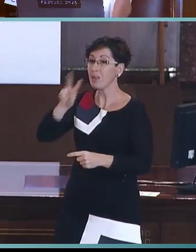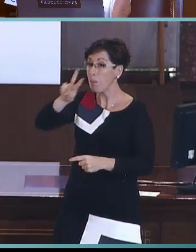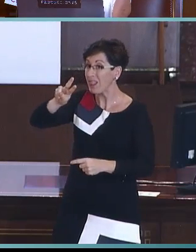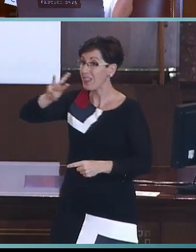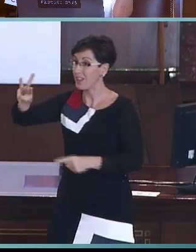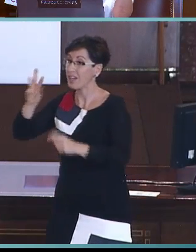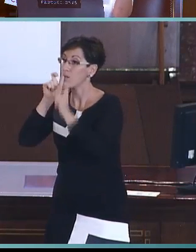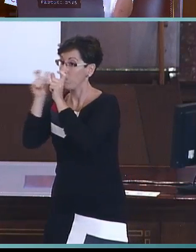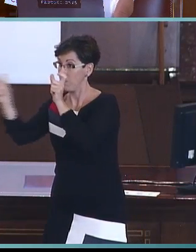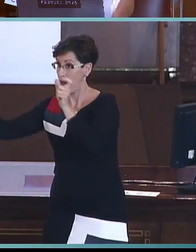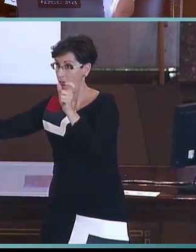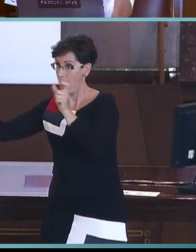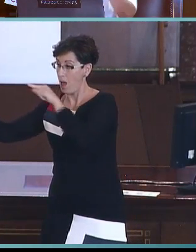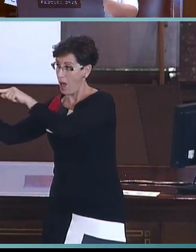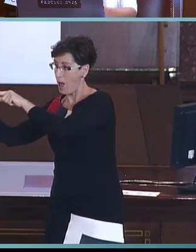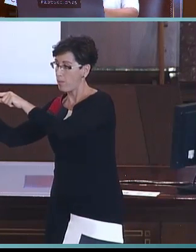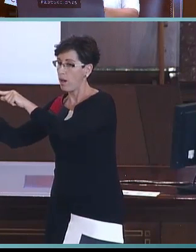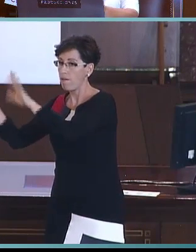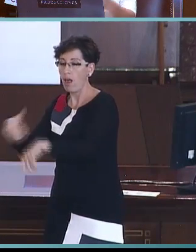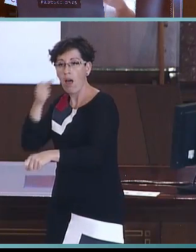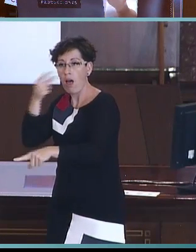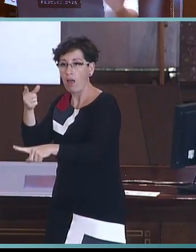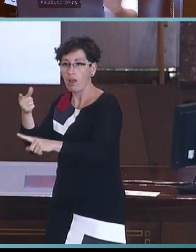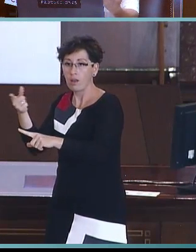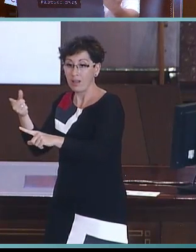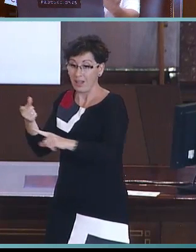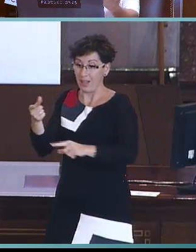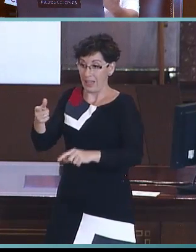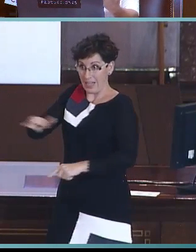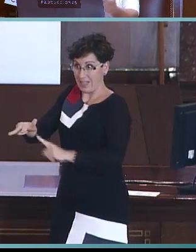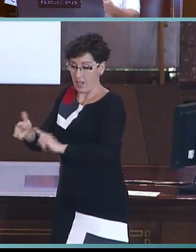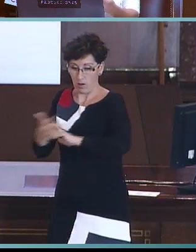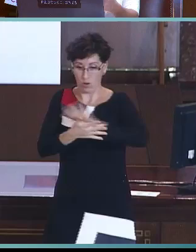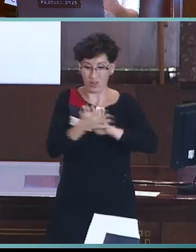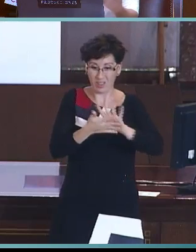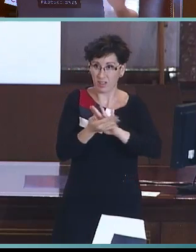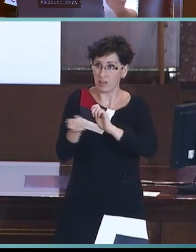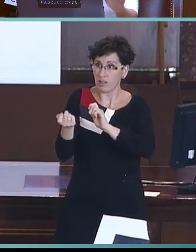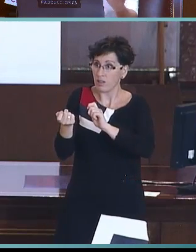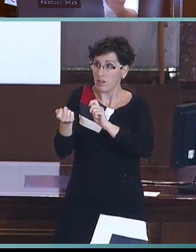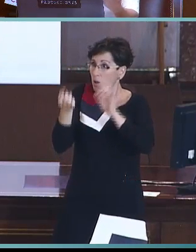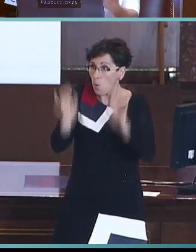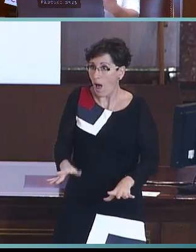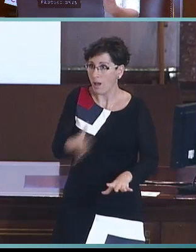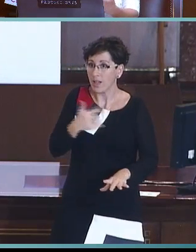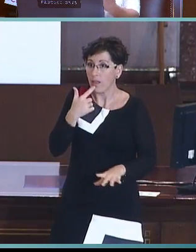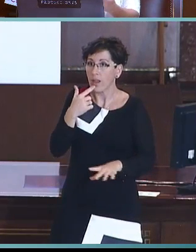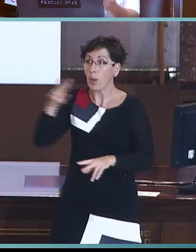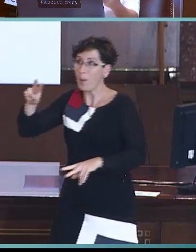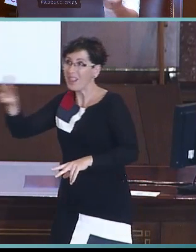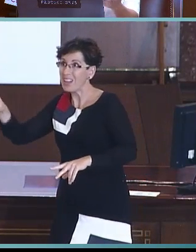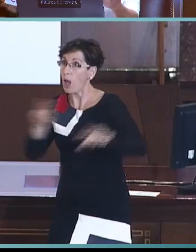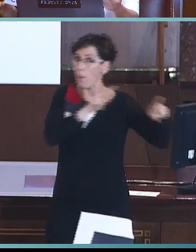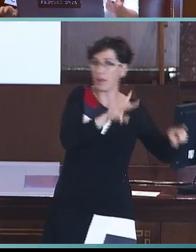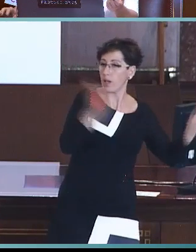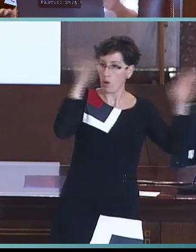input y la respuesta se asignaban de la misma forma o bien no había manera de buscar esa relación entre esas redes y esos